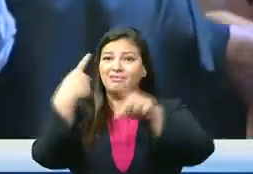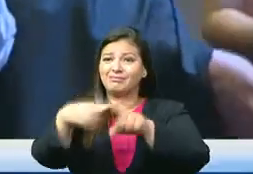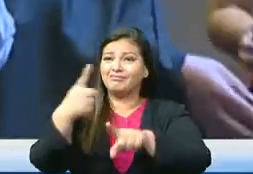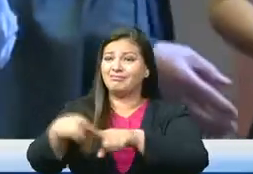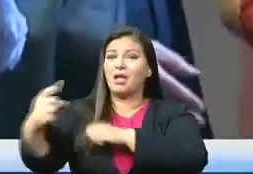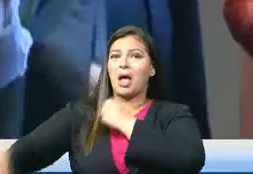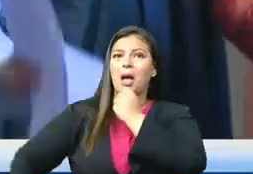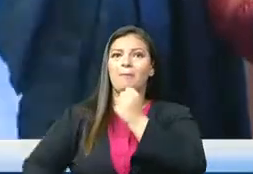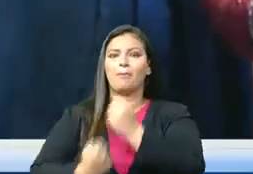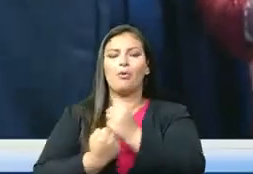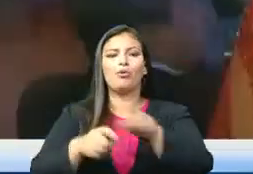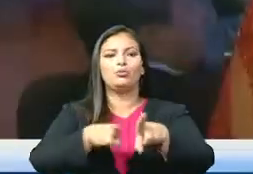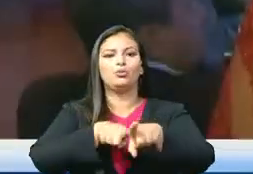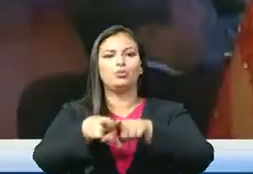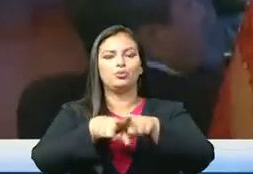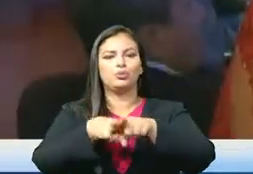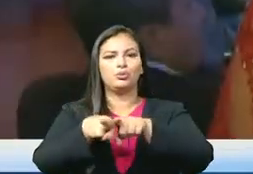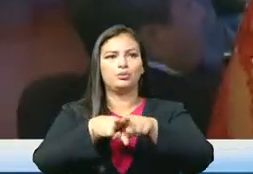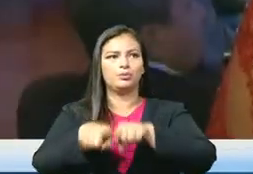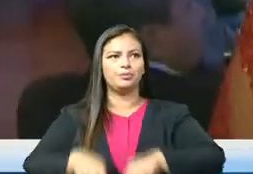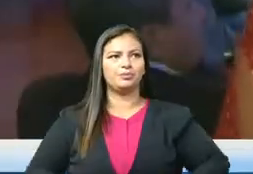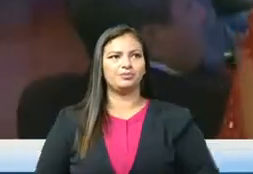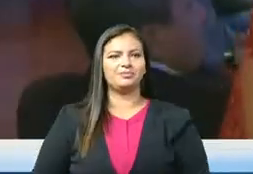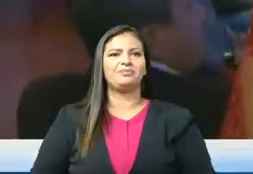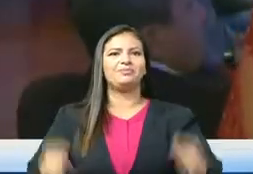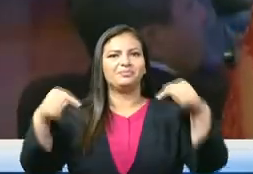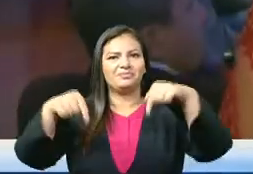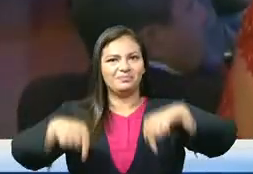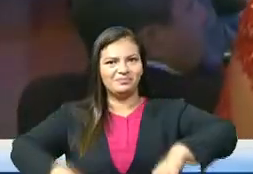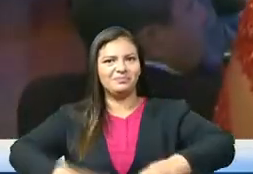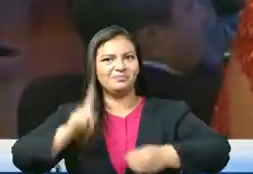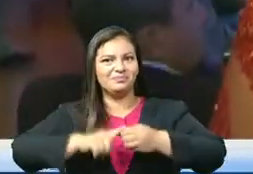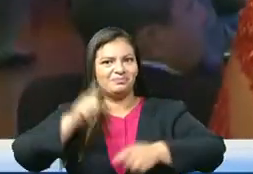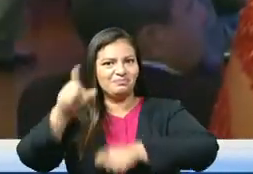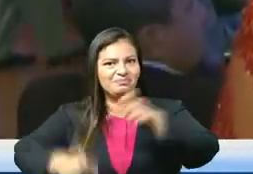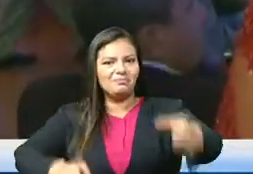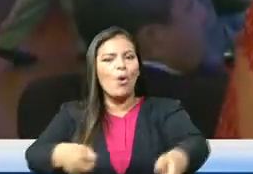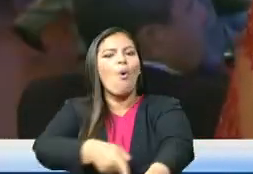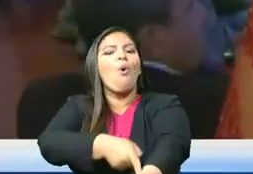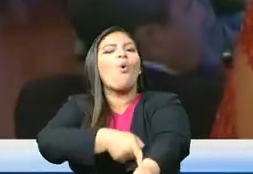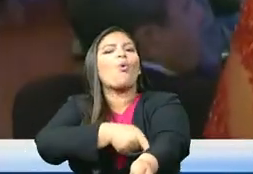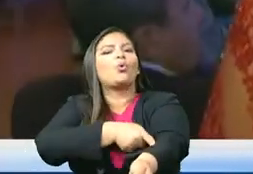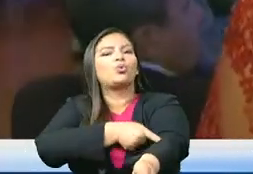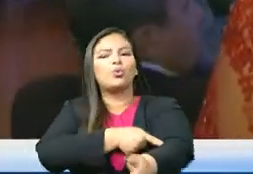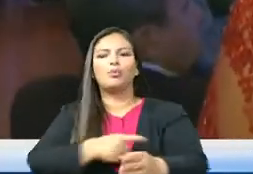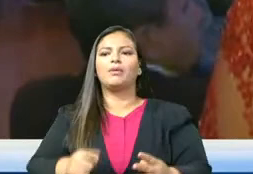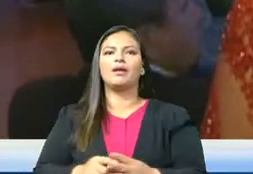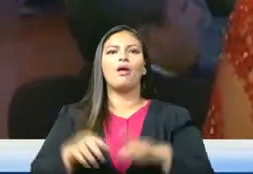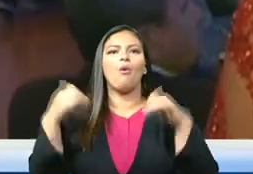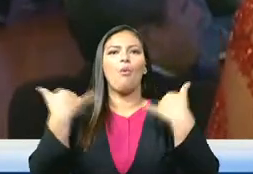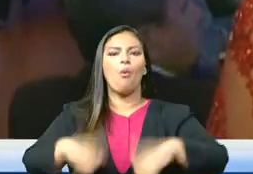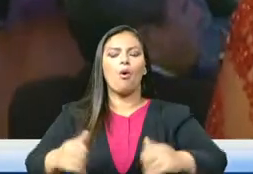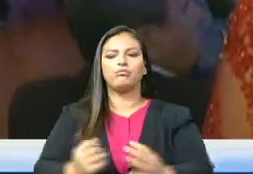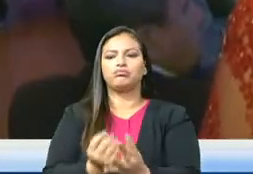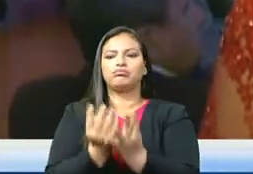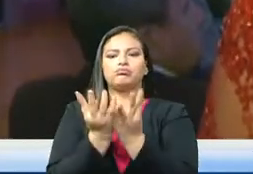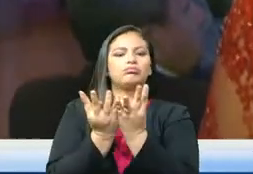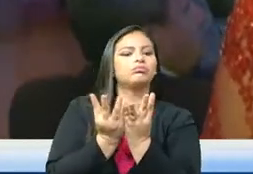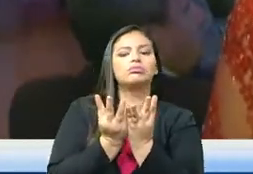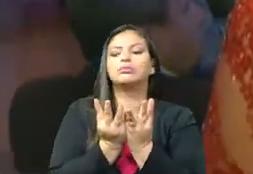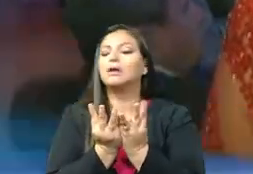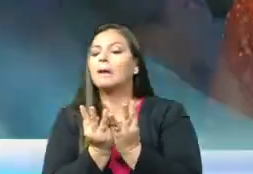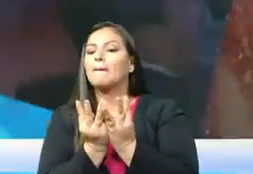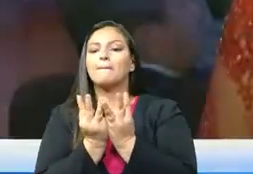y del municipio capitalino. Bueno, es una tradición tan nuestra, tan quiteña, el tema del 40, que el año pasado nos